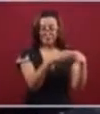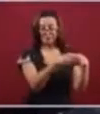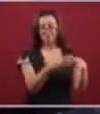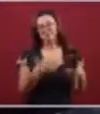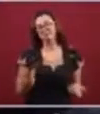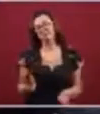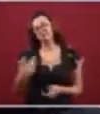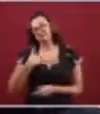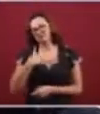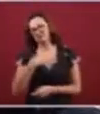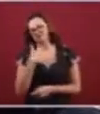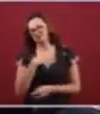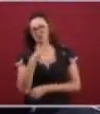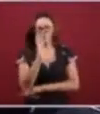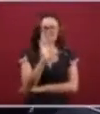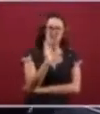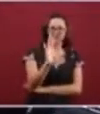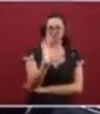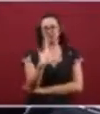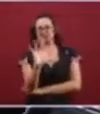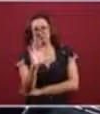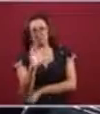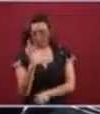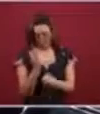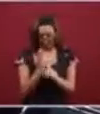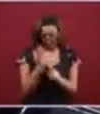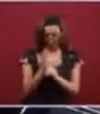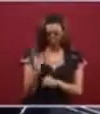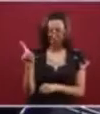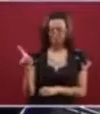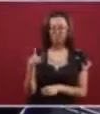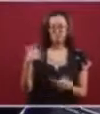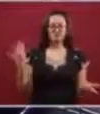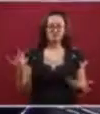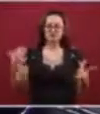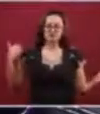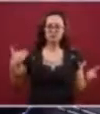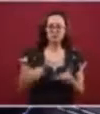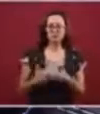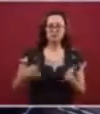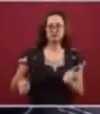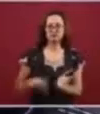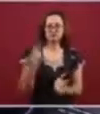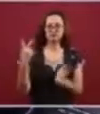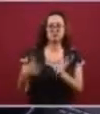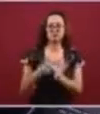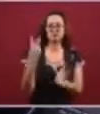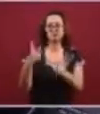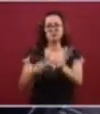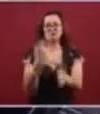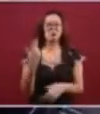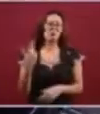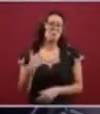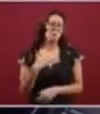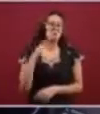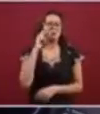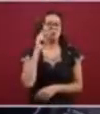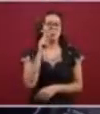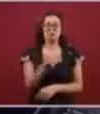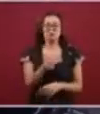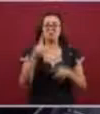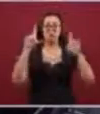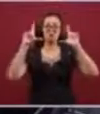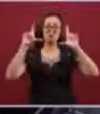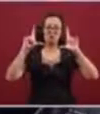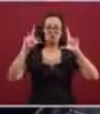menos unas 40, 50, yo creo que también. ¿Ahorita? Eso es manifestación, a lo largo de todas las manifestaciones. Ah, yo he visto, ¿no? Yo he visto